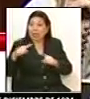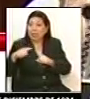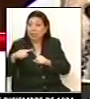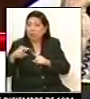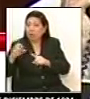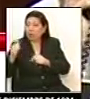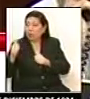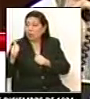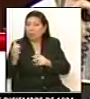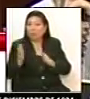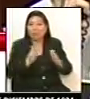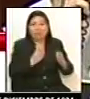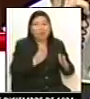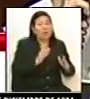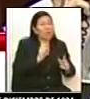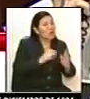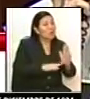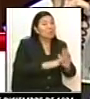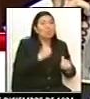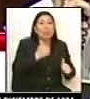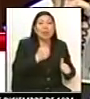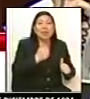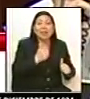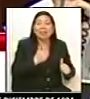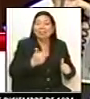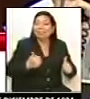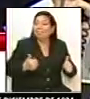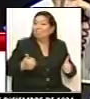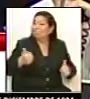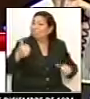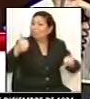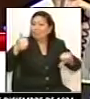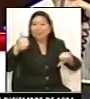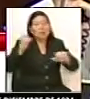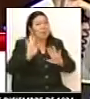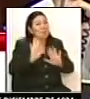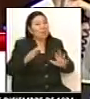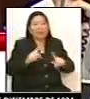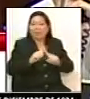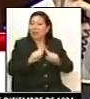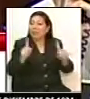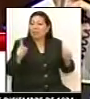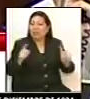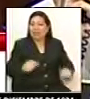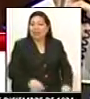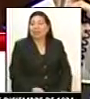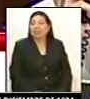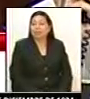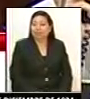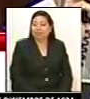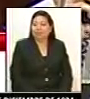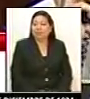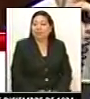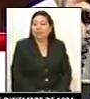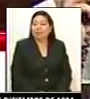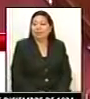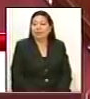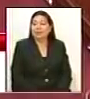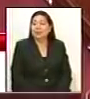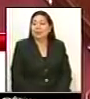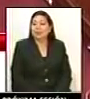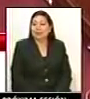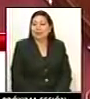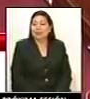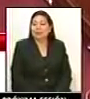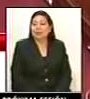exitosa y exploración no exitosa. No entre exploración y explotación, que son diferentes. Gracias, presidente.